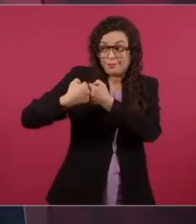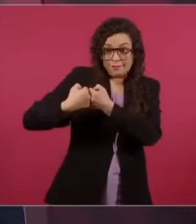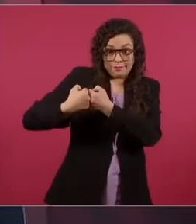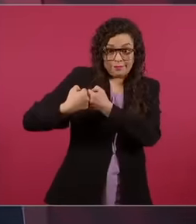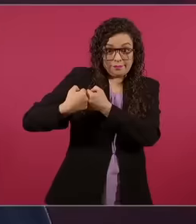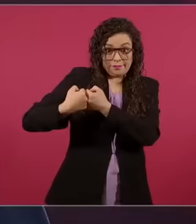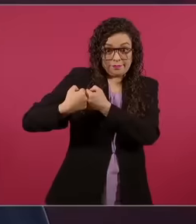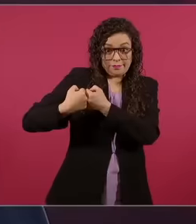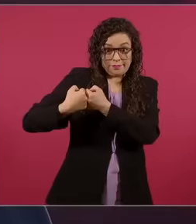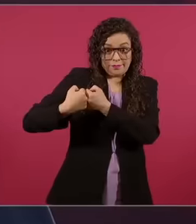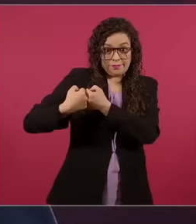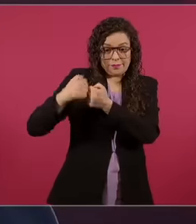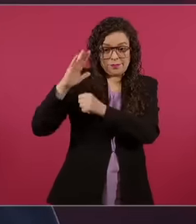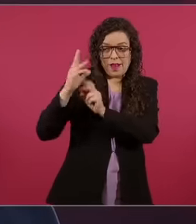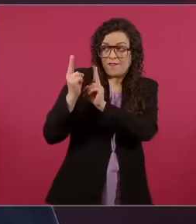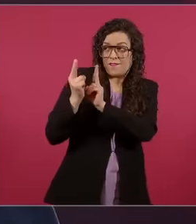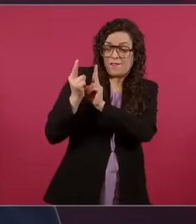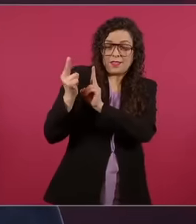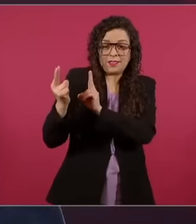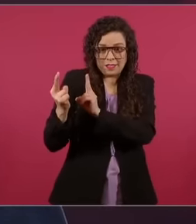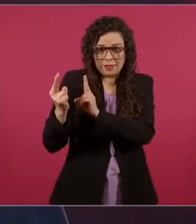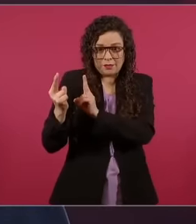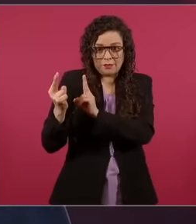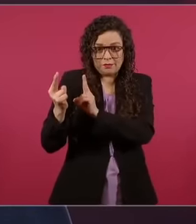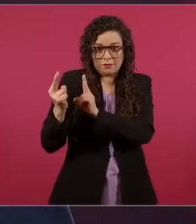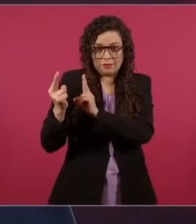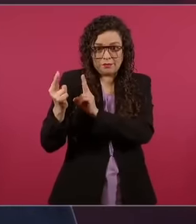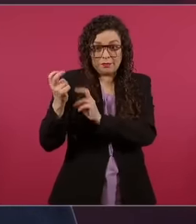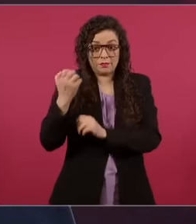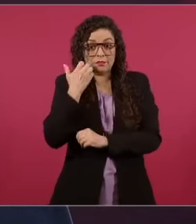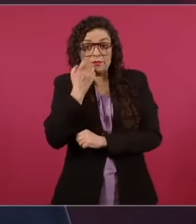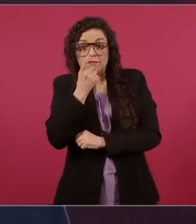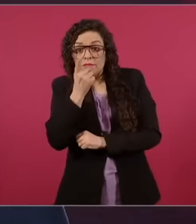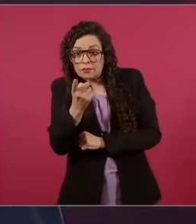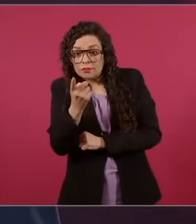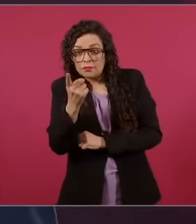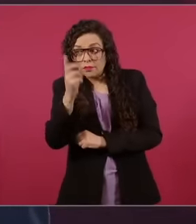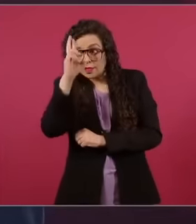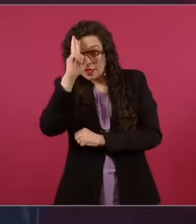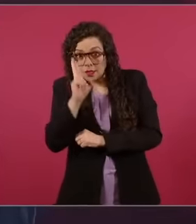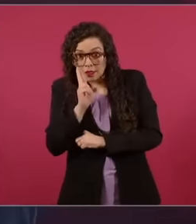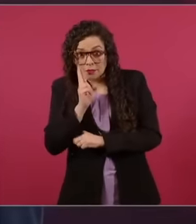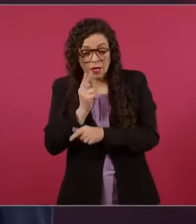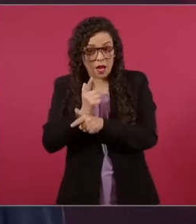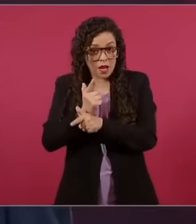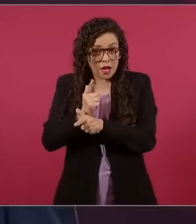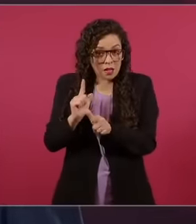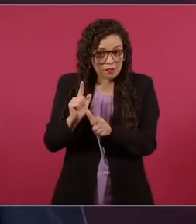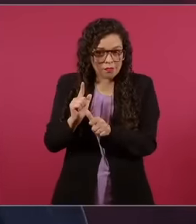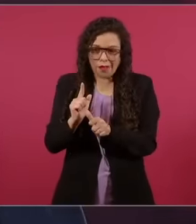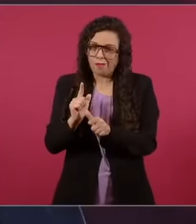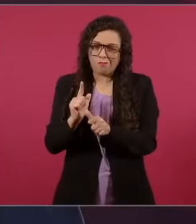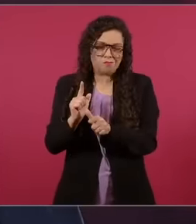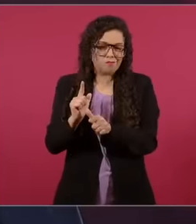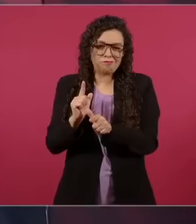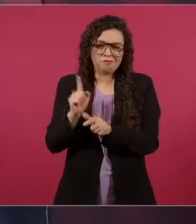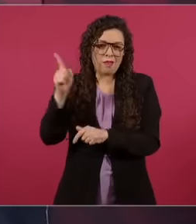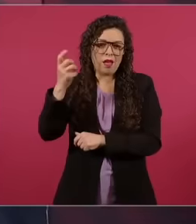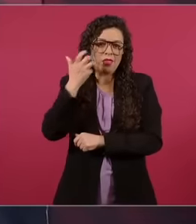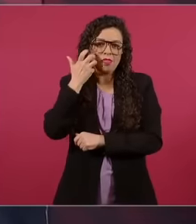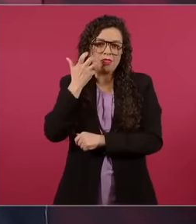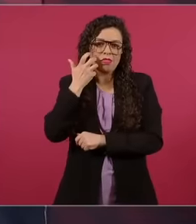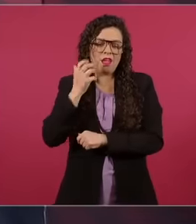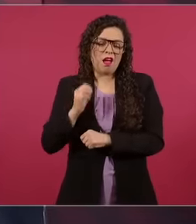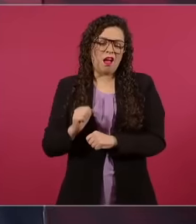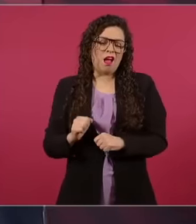Eso no significa respeto a la soberanía. Eso es un acto de prepotencia.